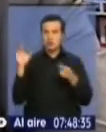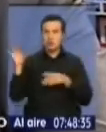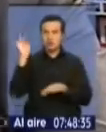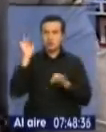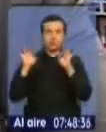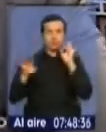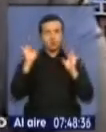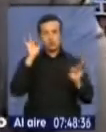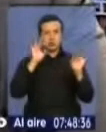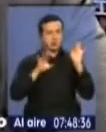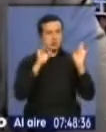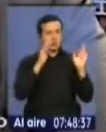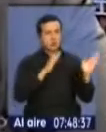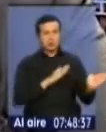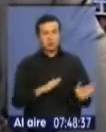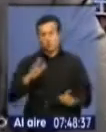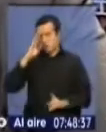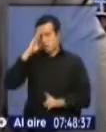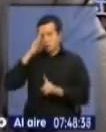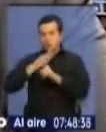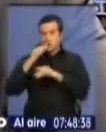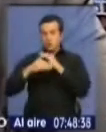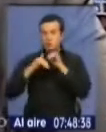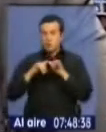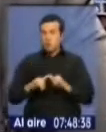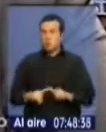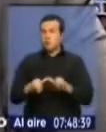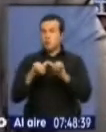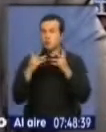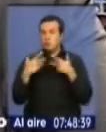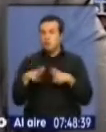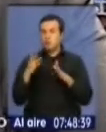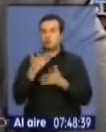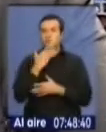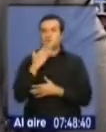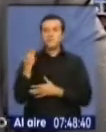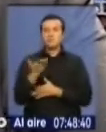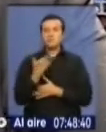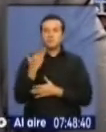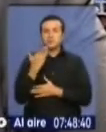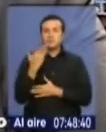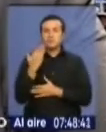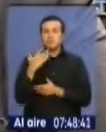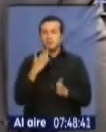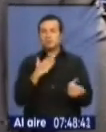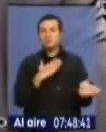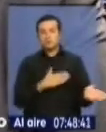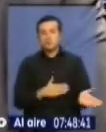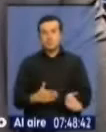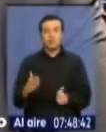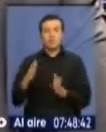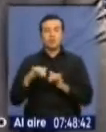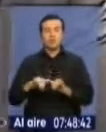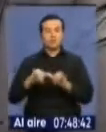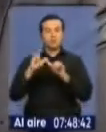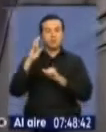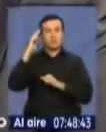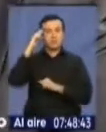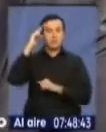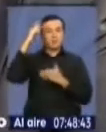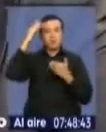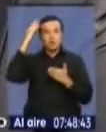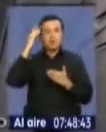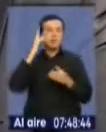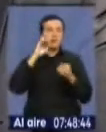en donde los parámetros objetivos prevalezcan, si no tenemos un órgano de control disciplinario que esté fuera de la lógica